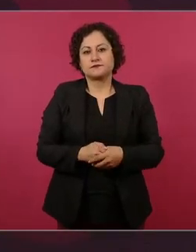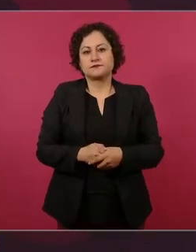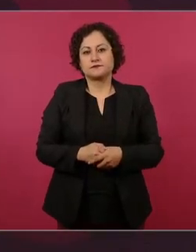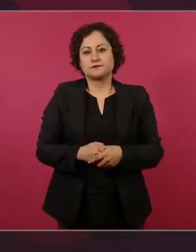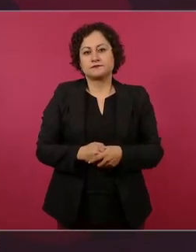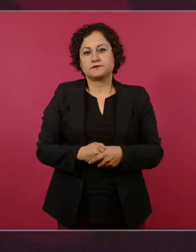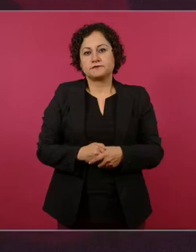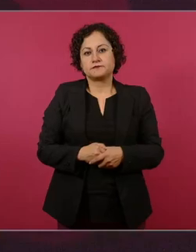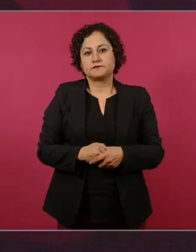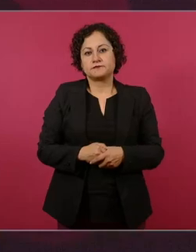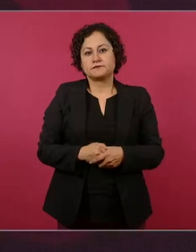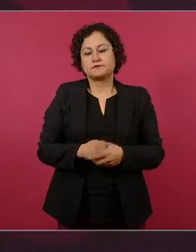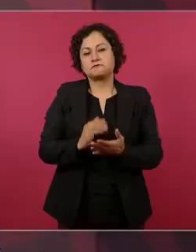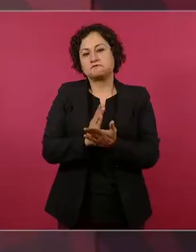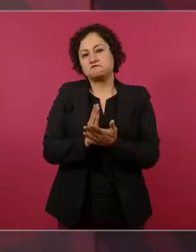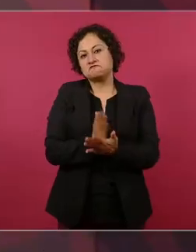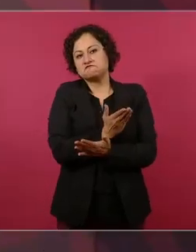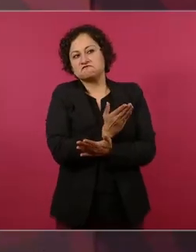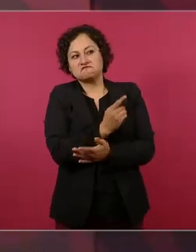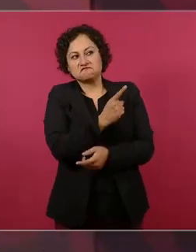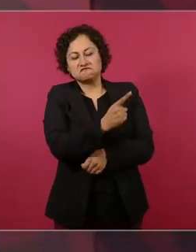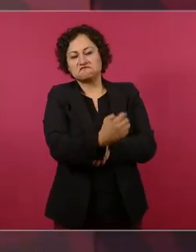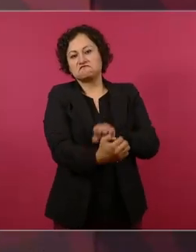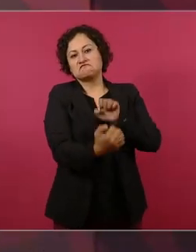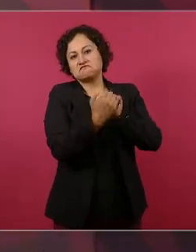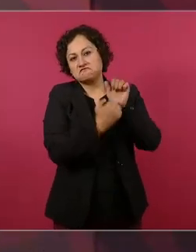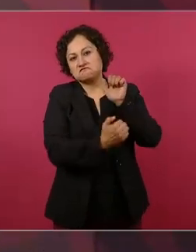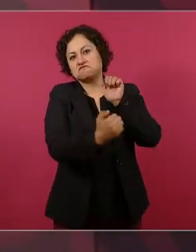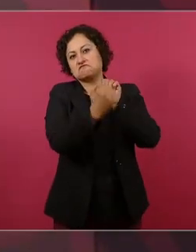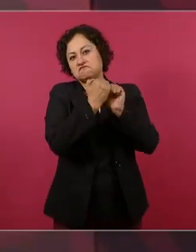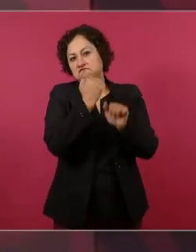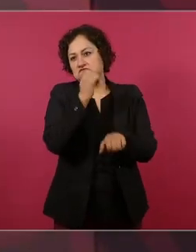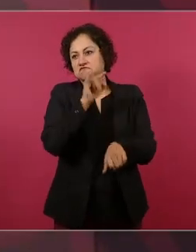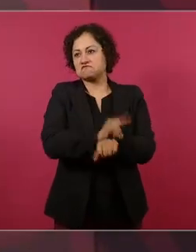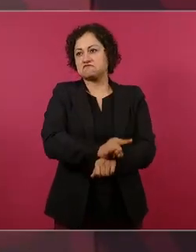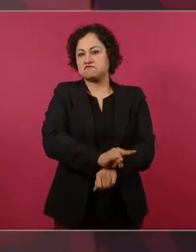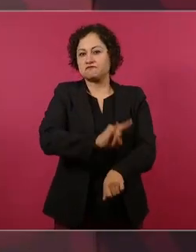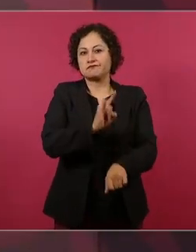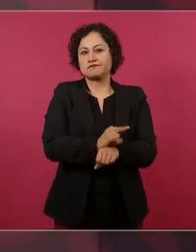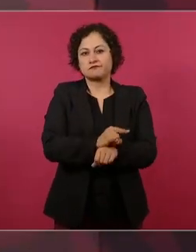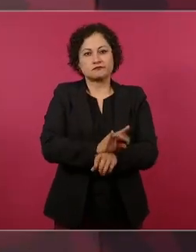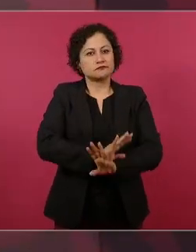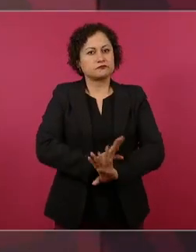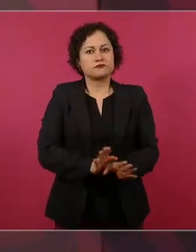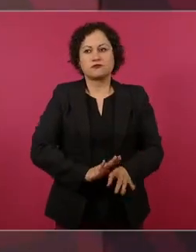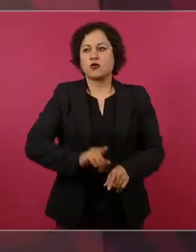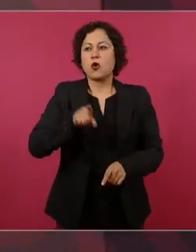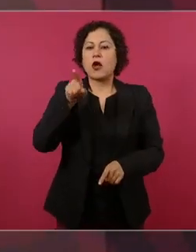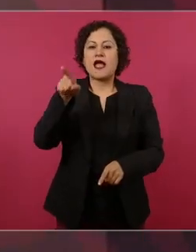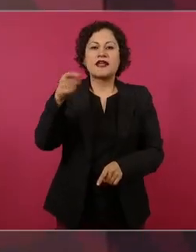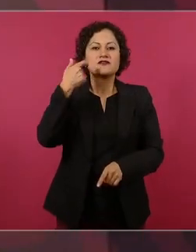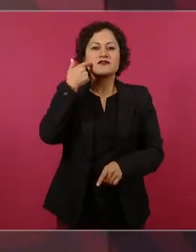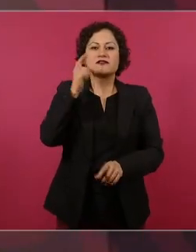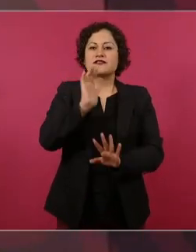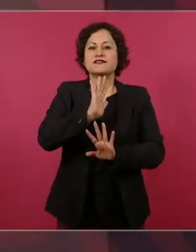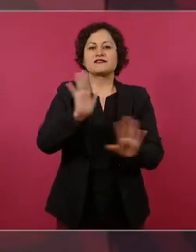de la simulación. Ya no se quiere vivir en una república simulada.